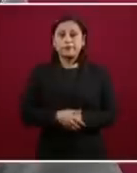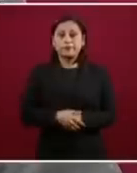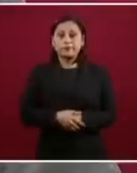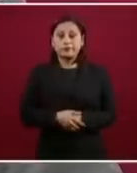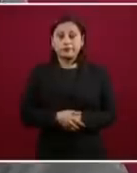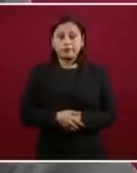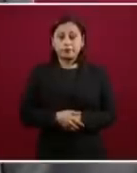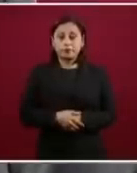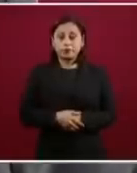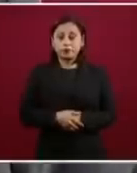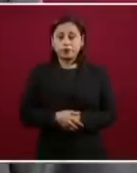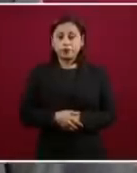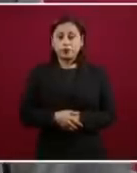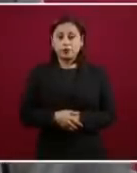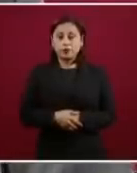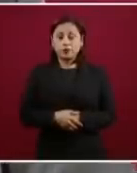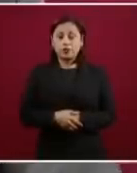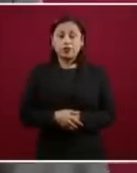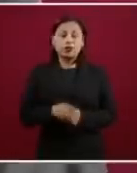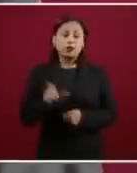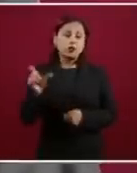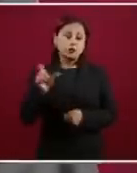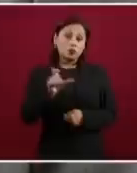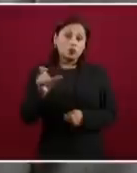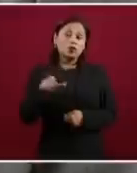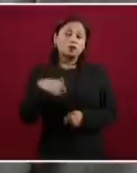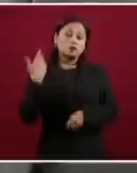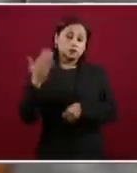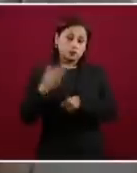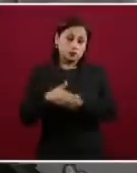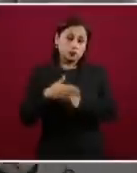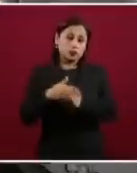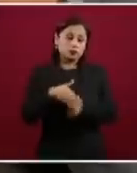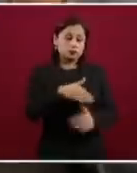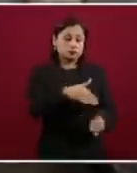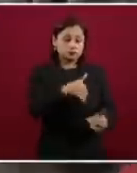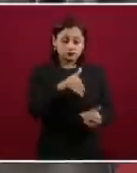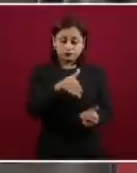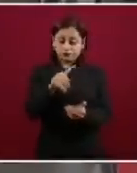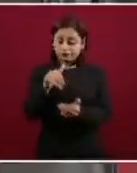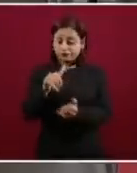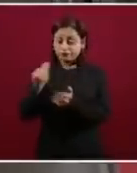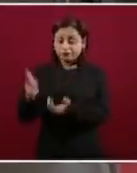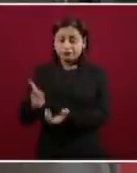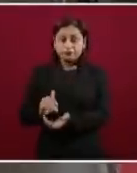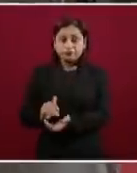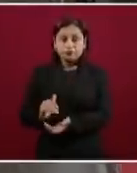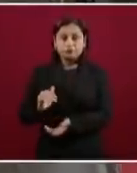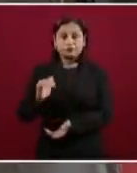cuando tengamos más presupuesto, que haya más ingresos, vamos a ir subiendo